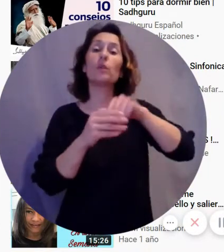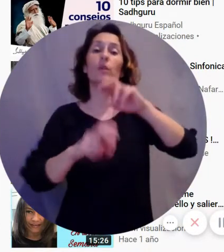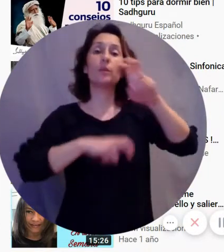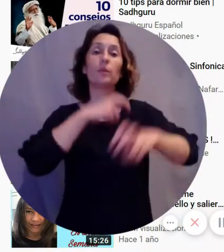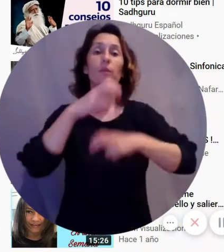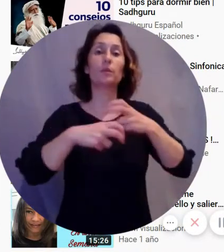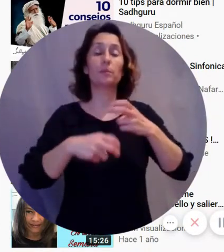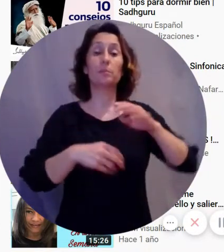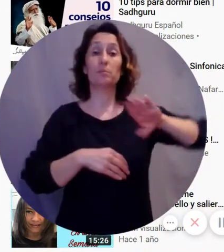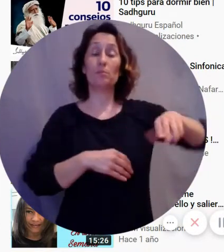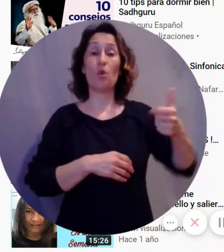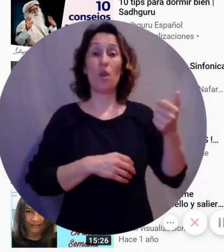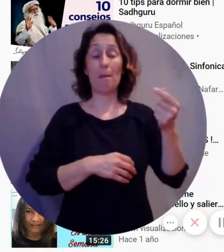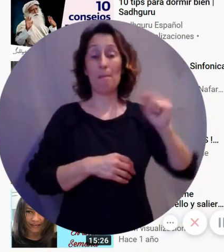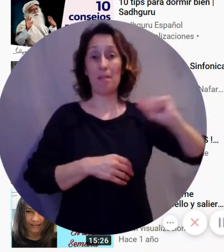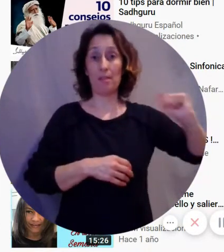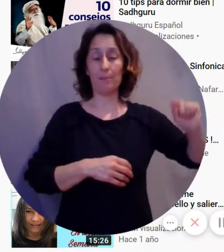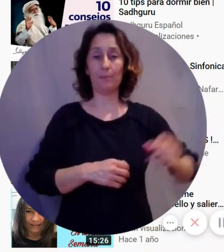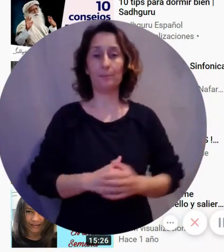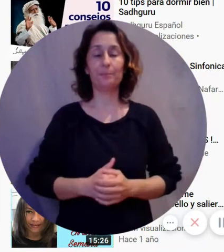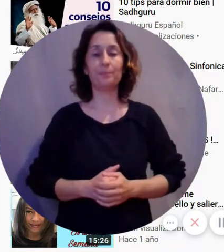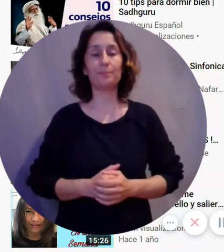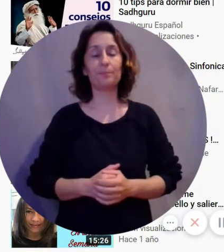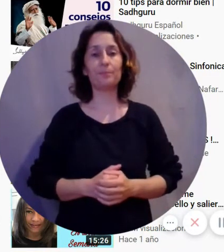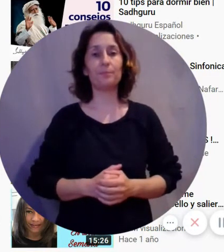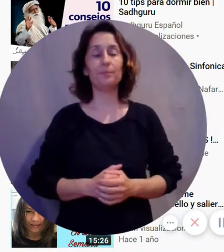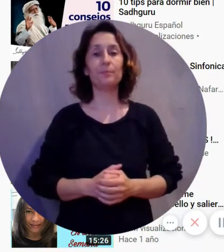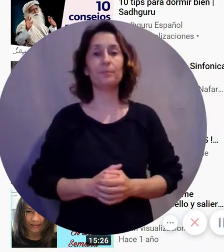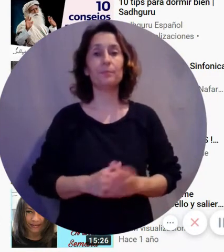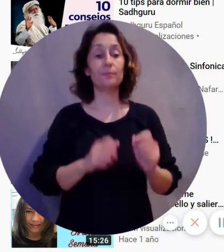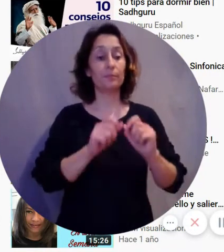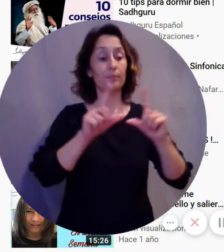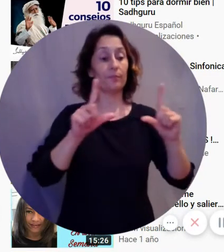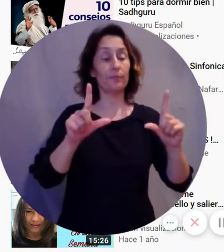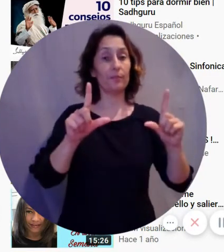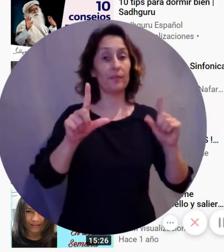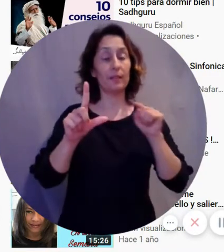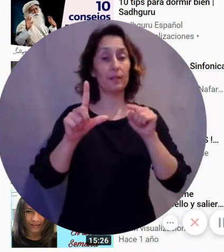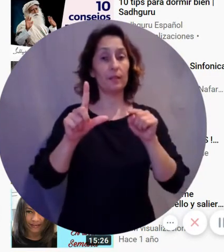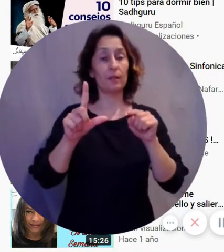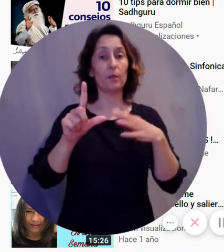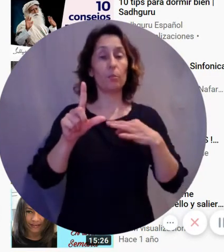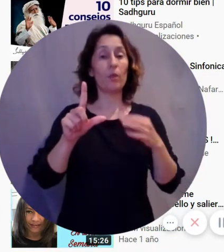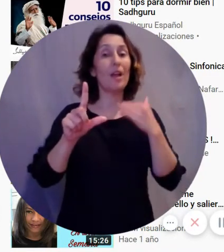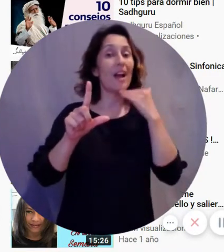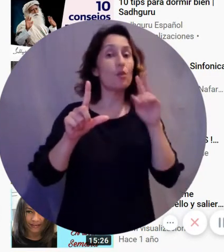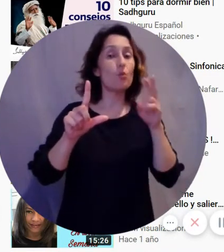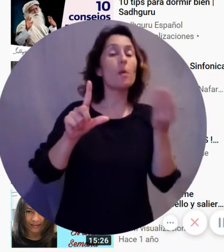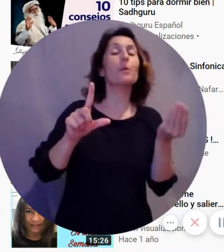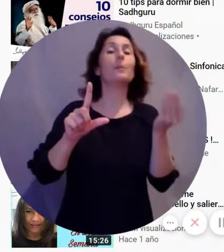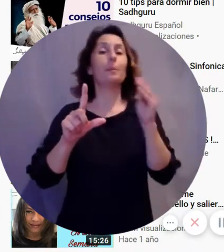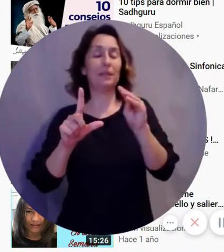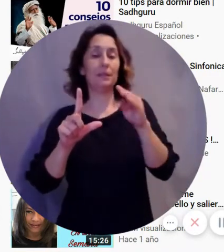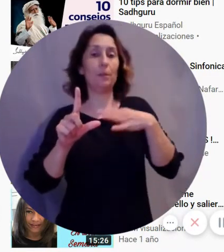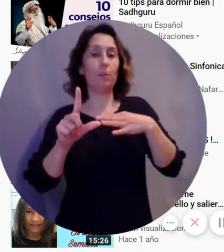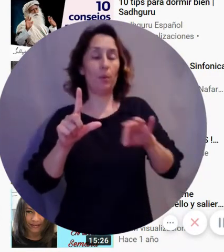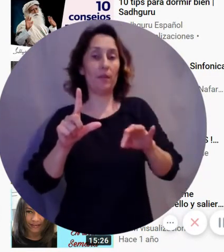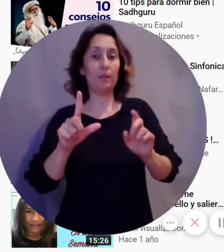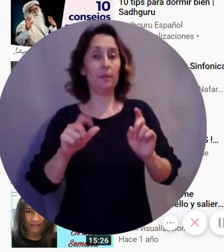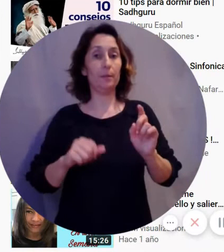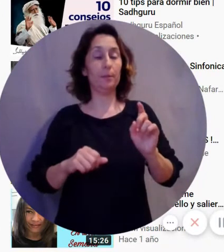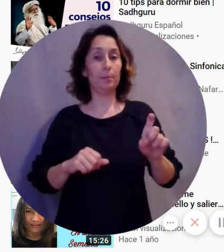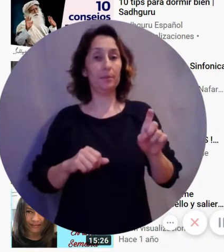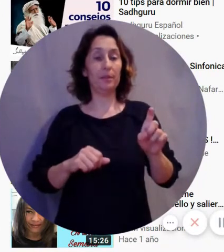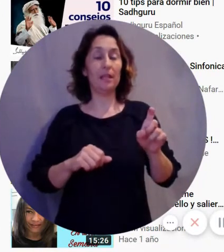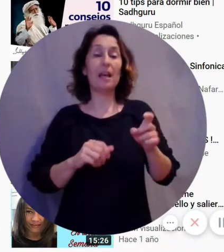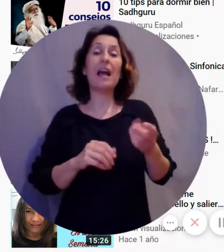elemento. Una vez dentro de una sección concreta podemos añadir un elemento nuevo. Pulsamos el botón Agregar entrada